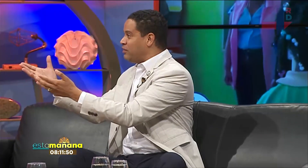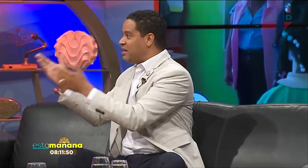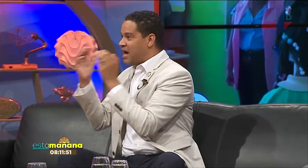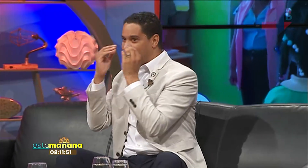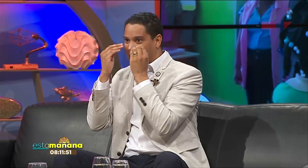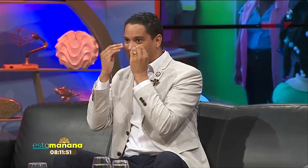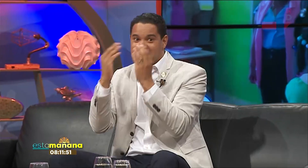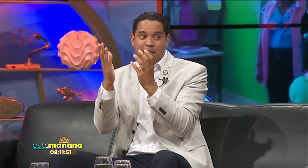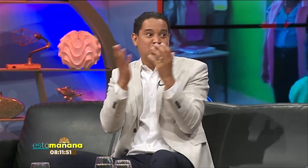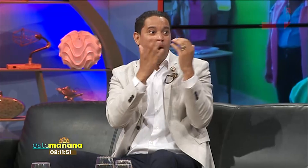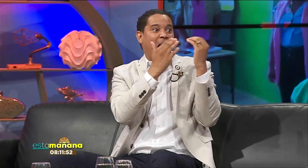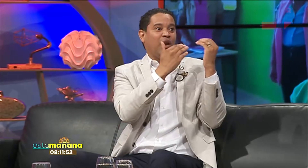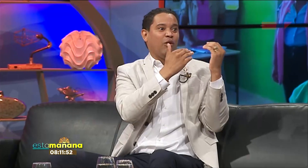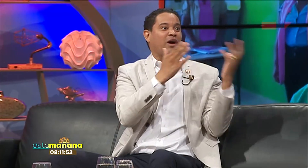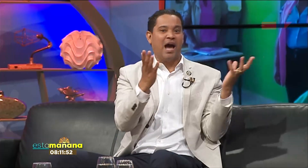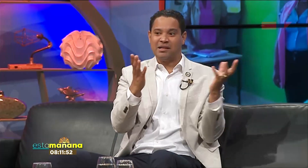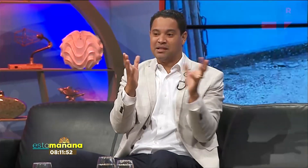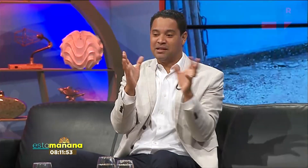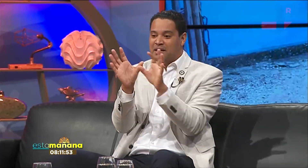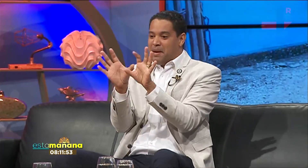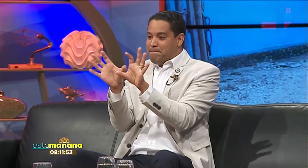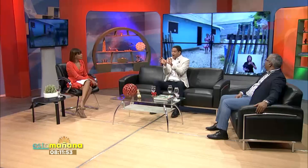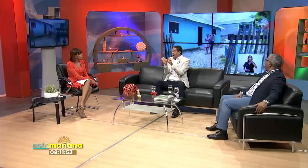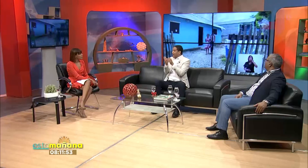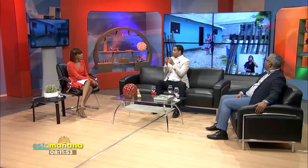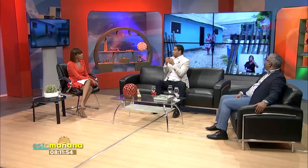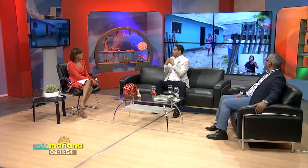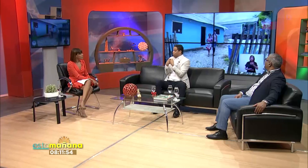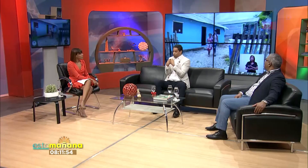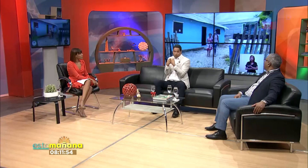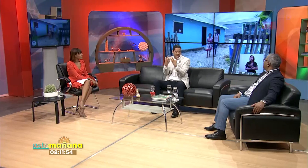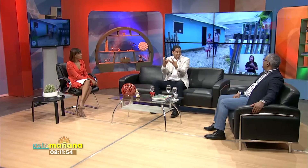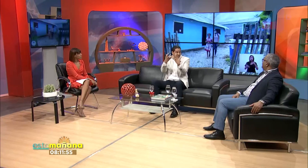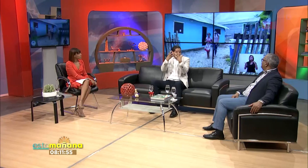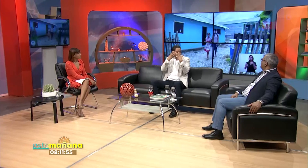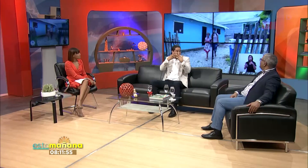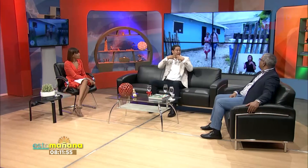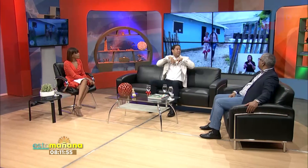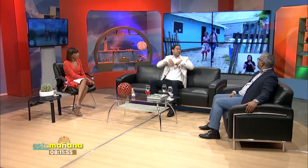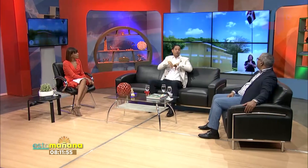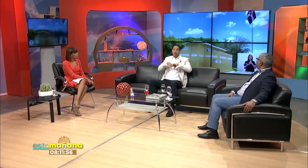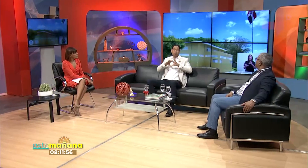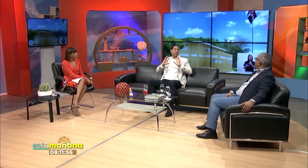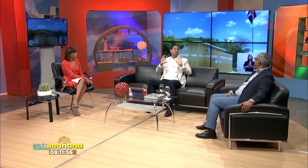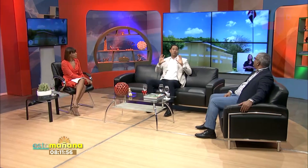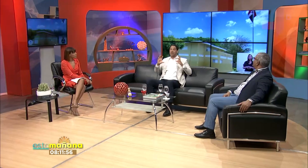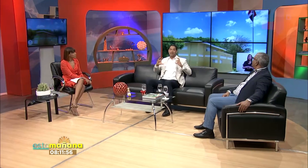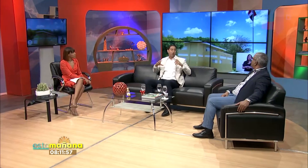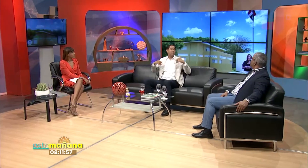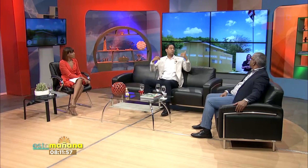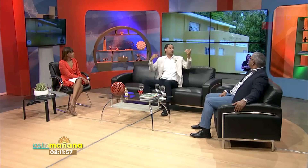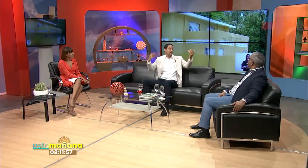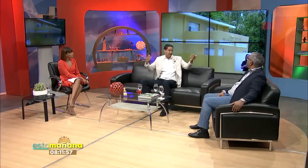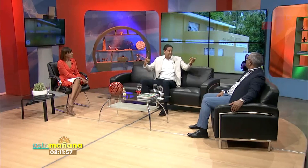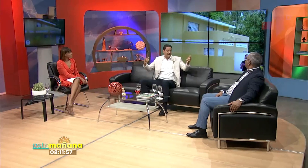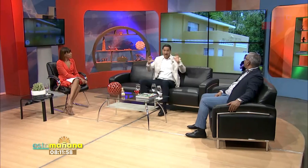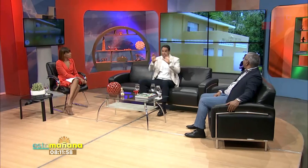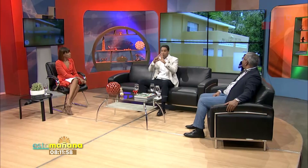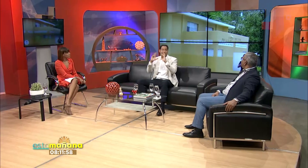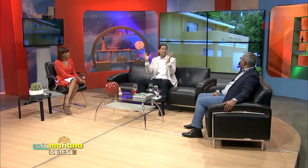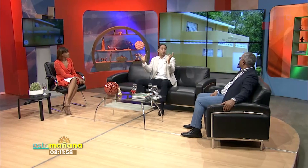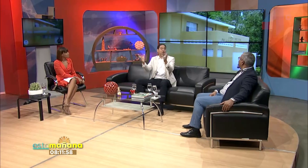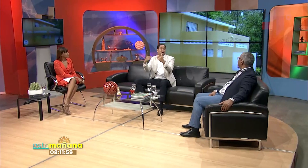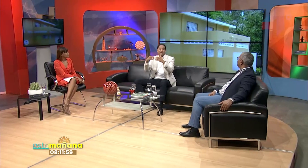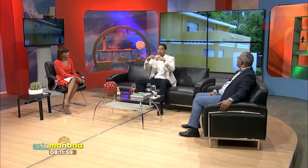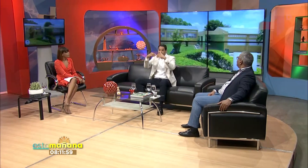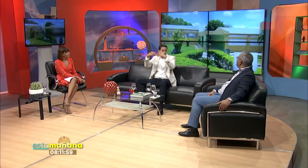condicionado, que ya vio algo, ¿qué hace? Va a lo seguro, que es a lo que él aprendió, y no le da oportunidad a